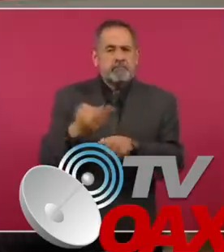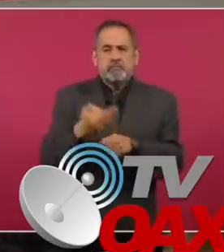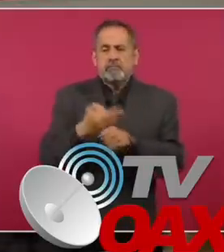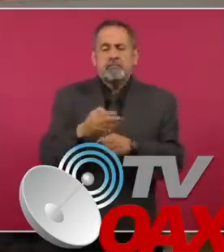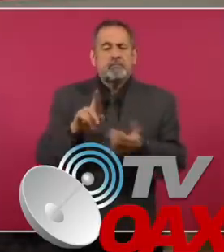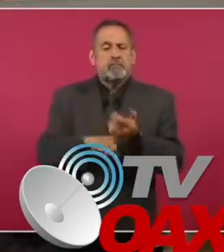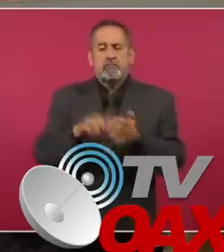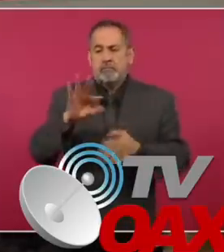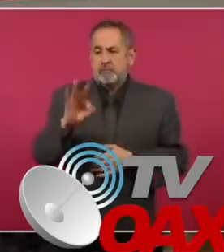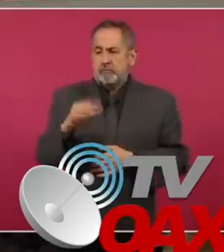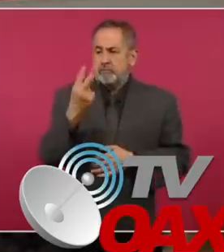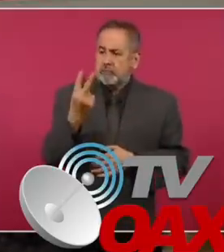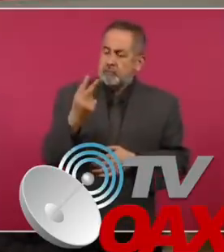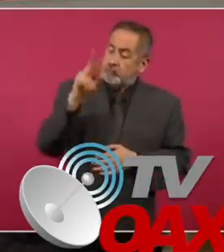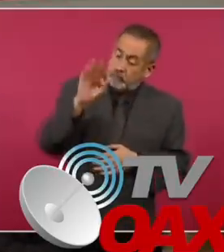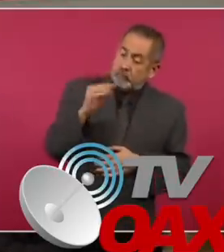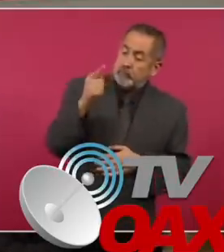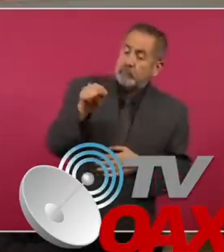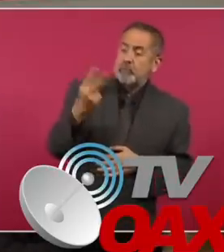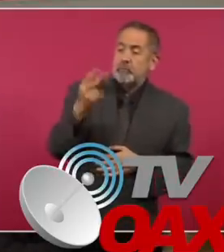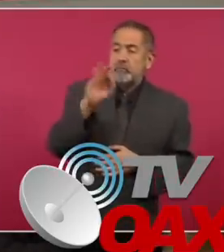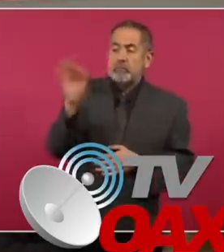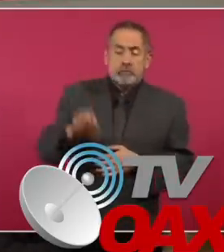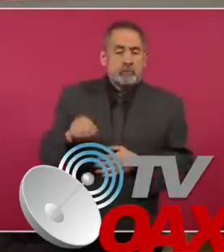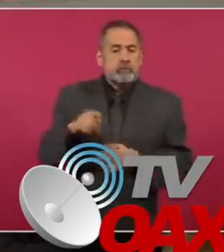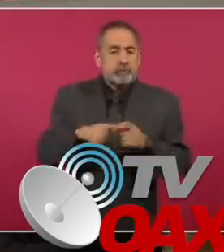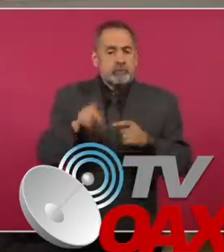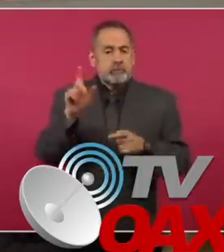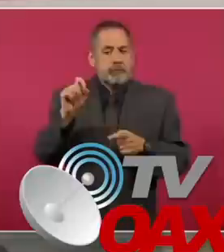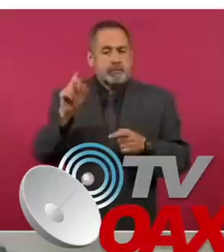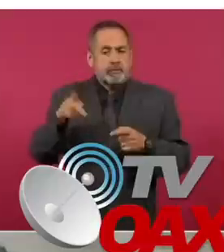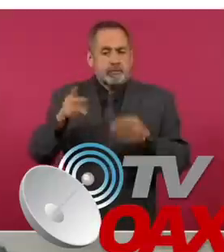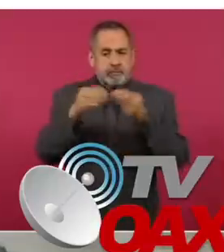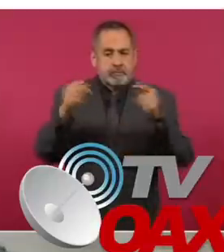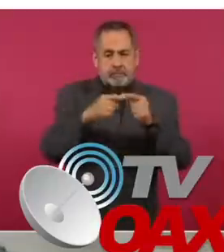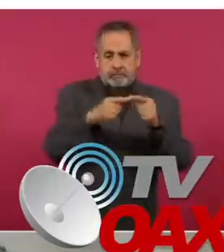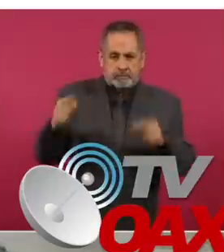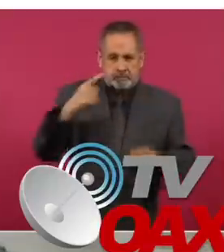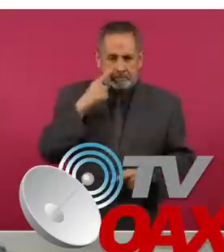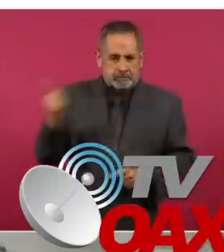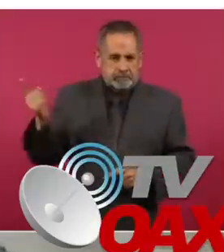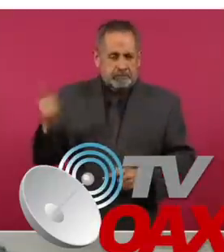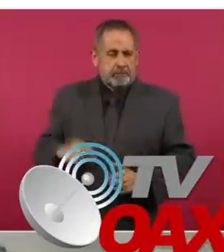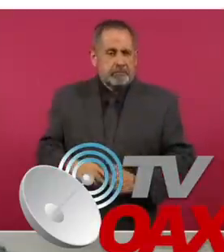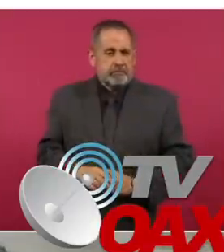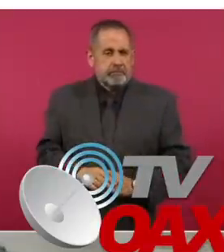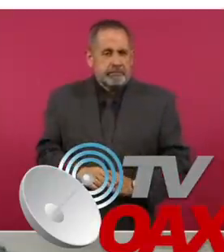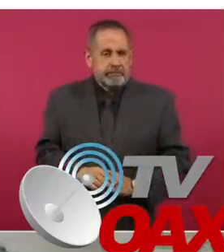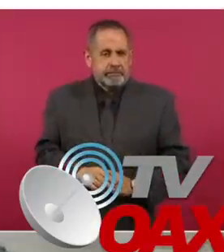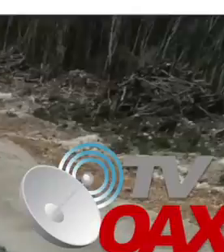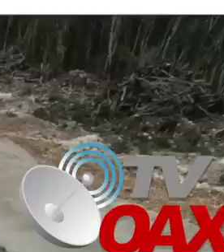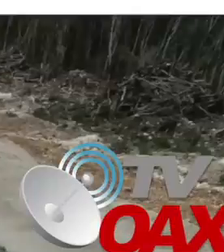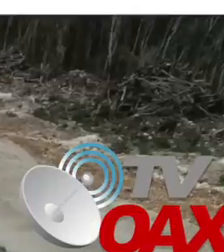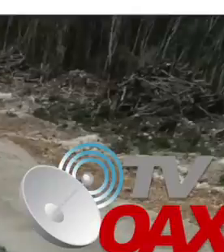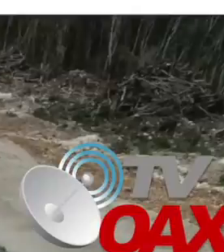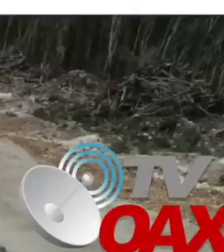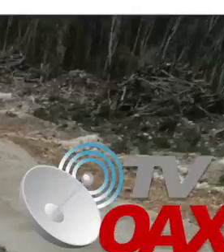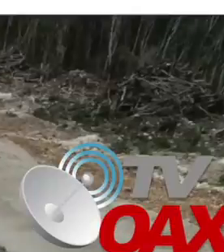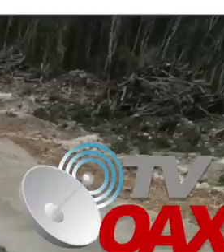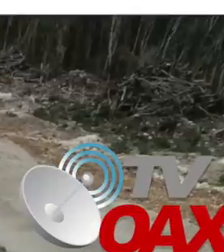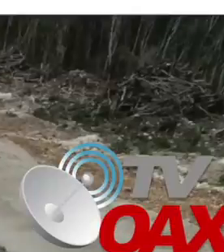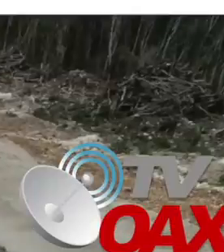de 41.2%. Este tramo es de 20 kilómetros, 11 kilómetros de viaducto elevado para proteger toda la zona